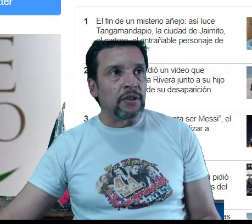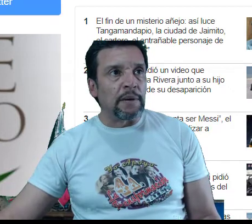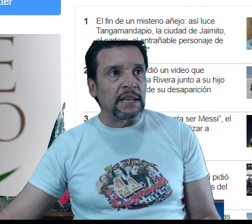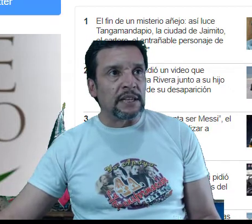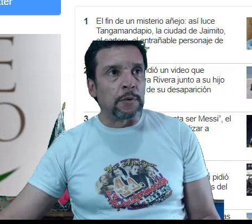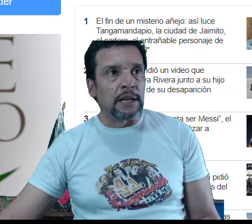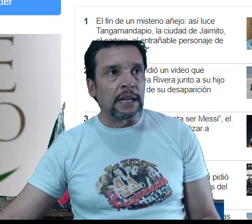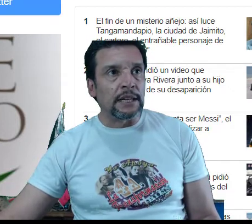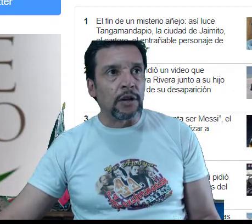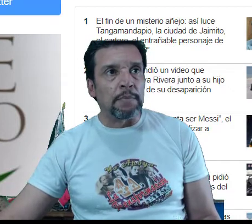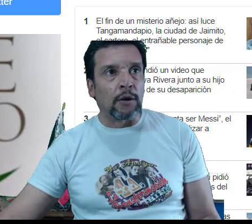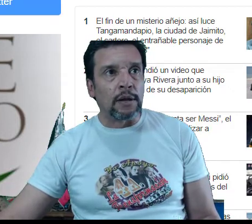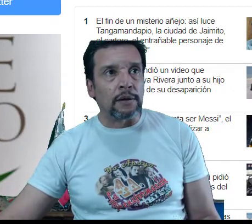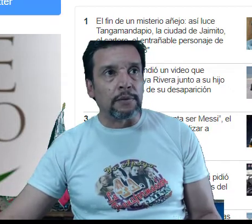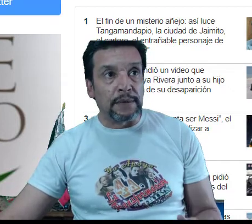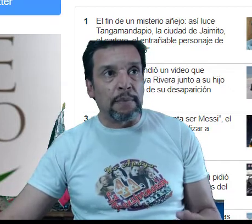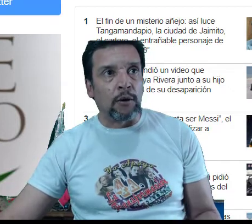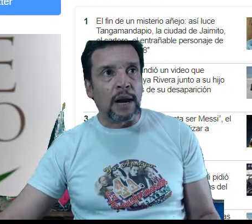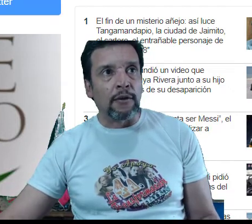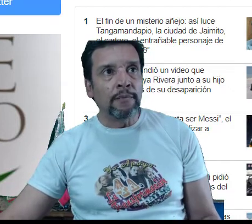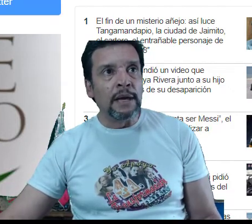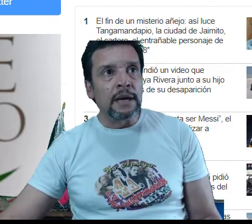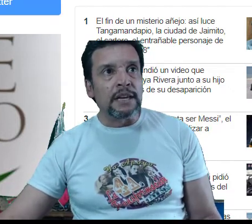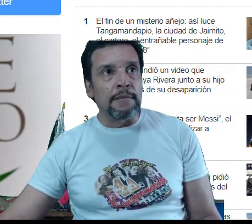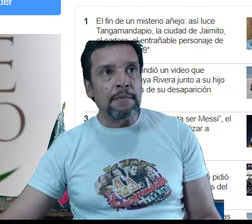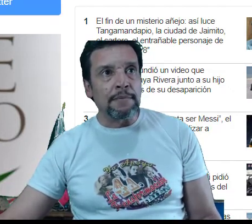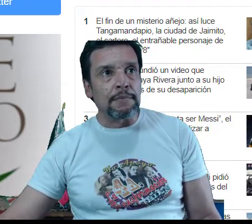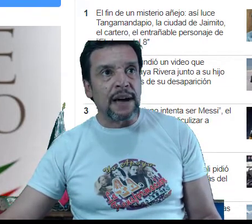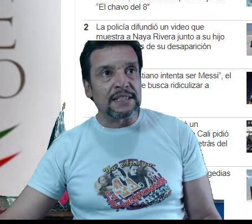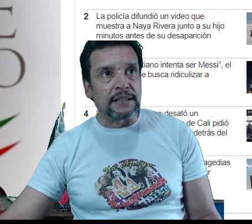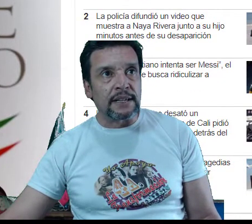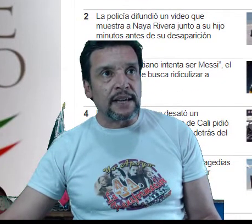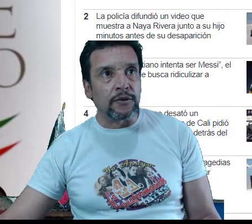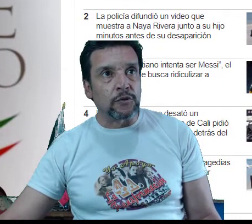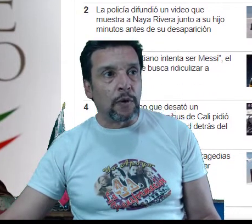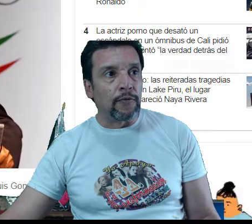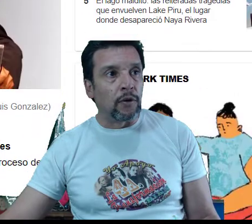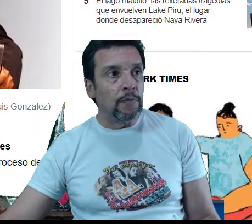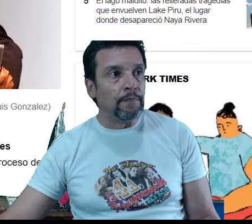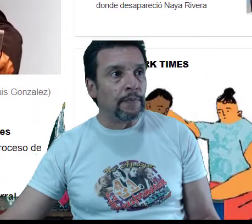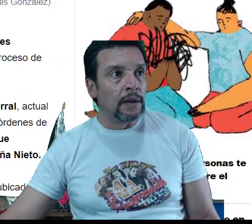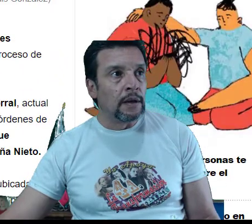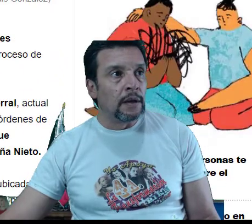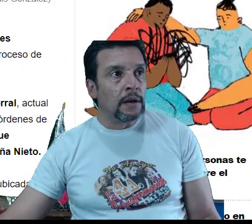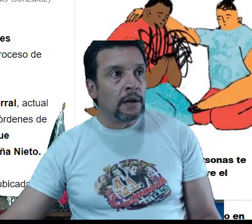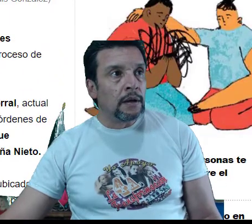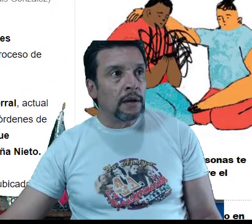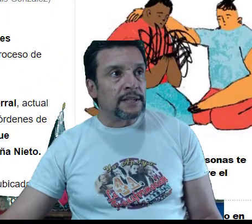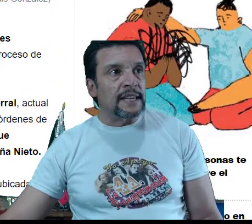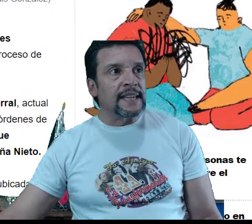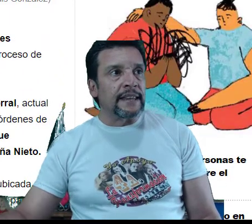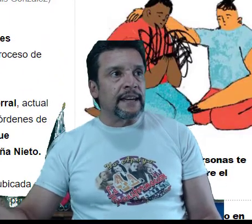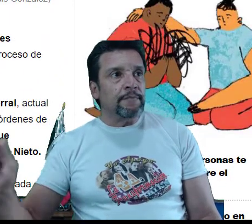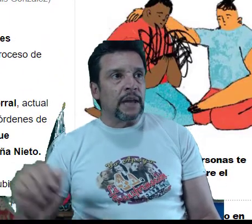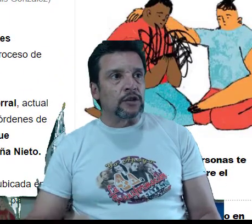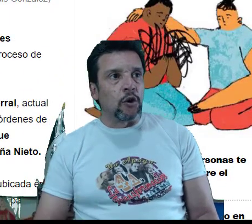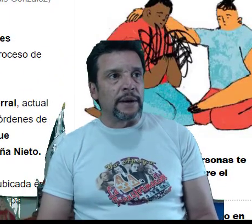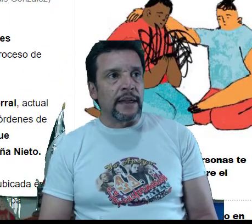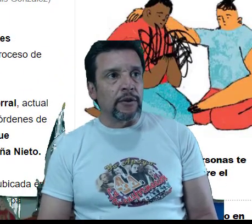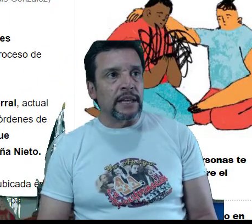de aprehensión pendientes por el delito de peculado y llevaba más de 3 años prófugo. César